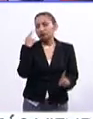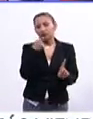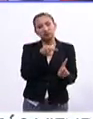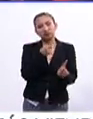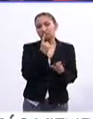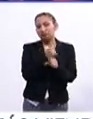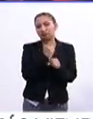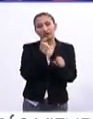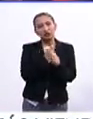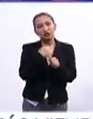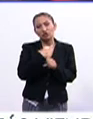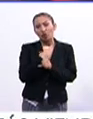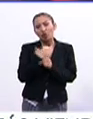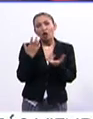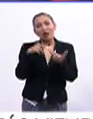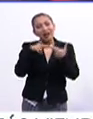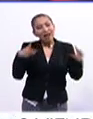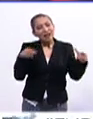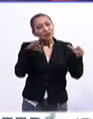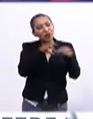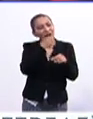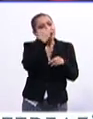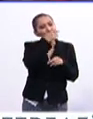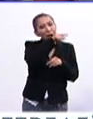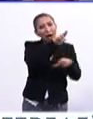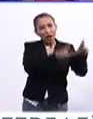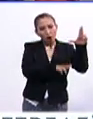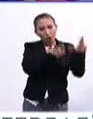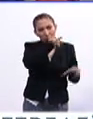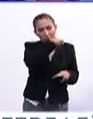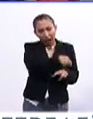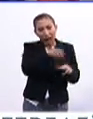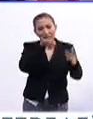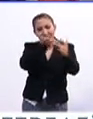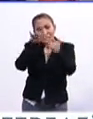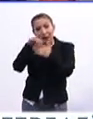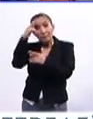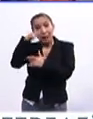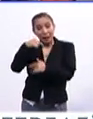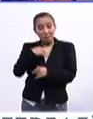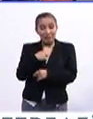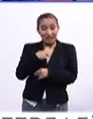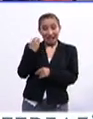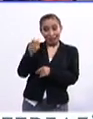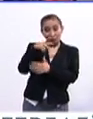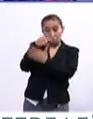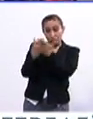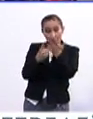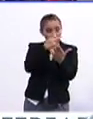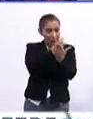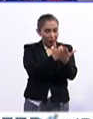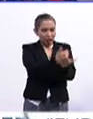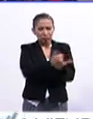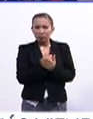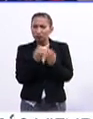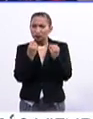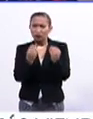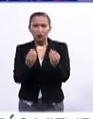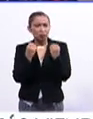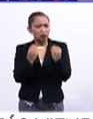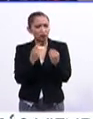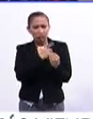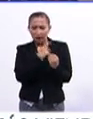Principalmente seguir teniendo esa relación entre las escuelas normales. Para mí, yo creo que estos programas te ayudan demasiado y